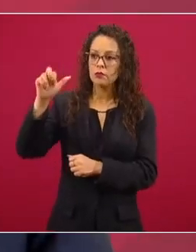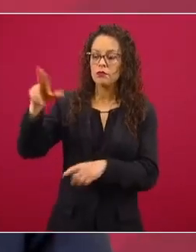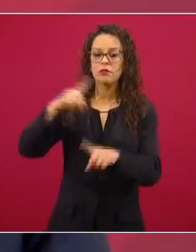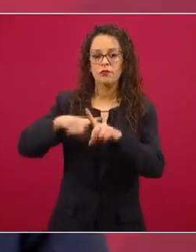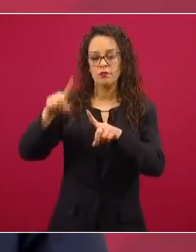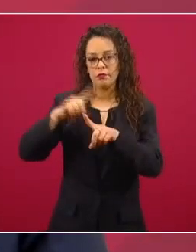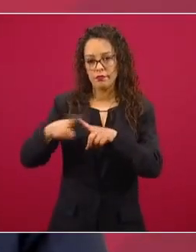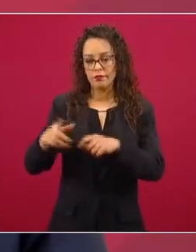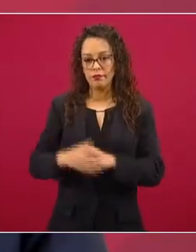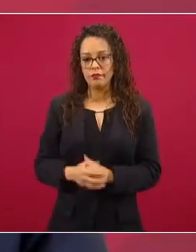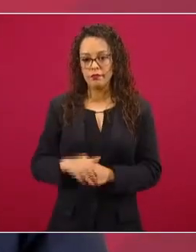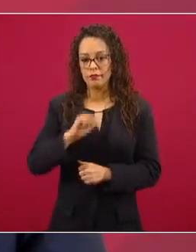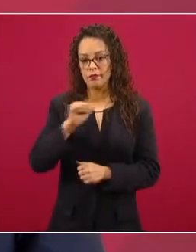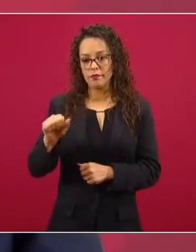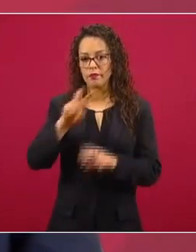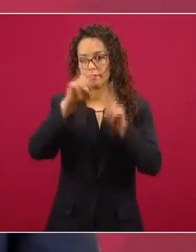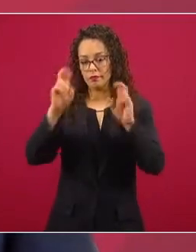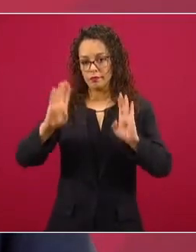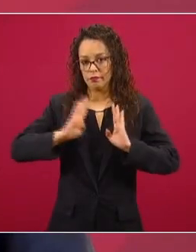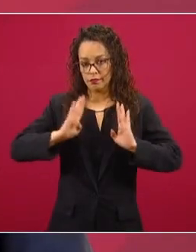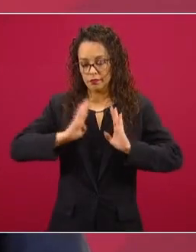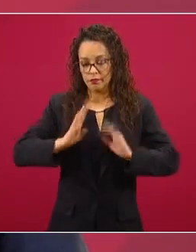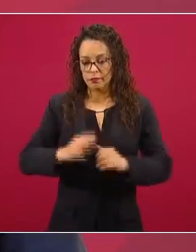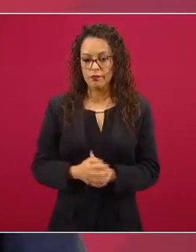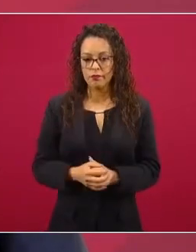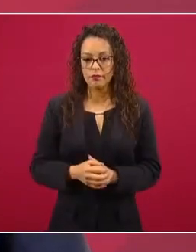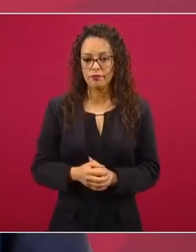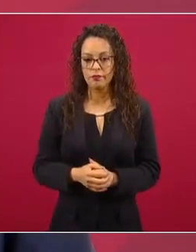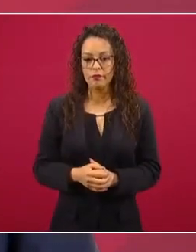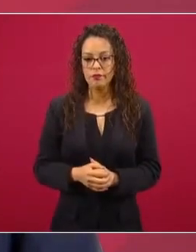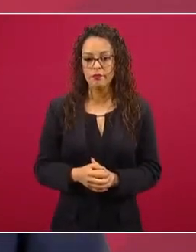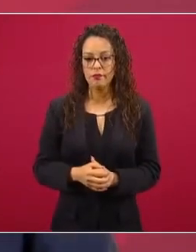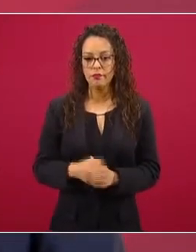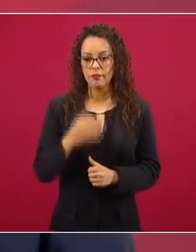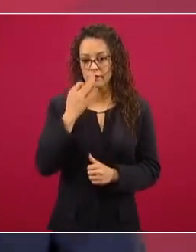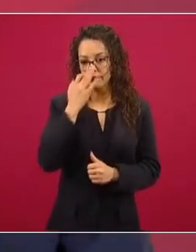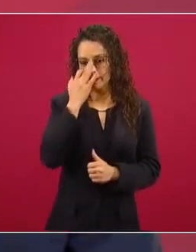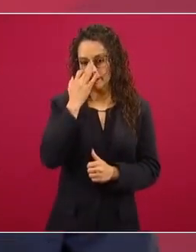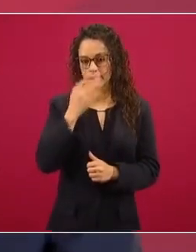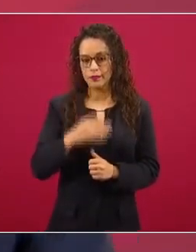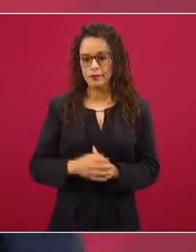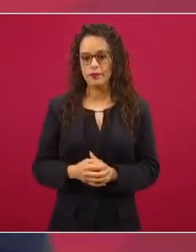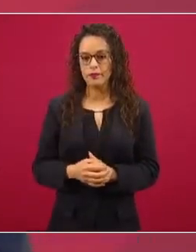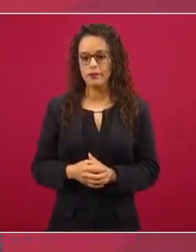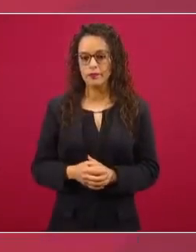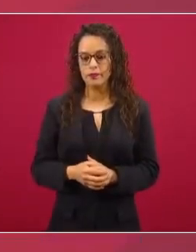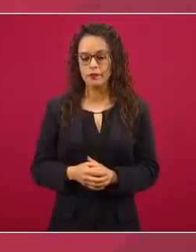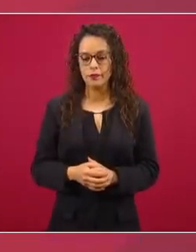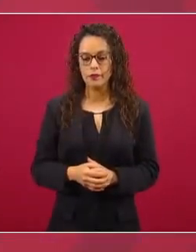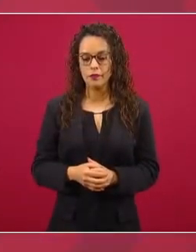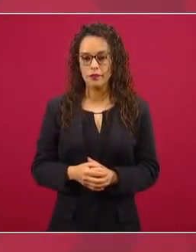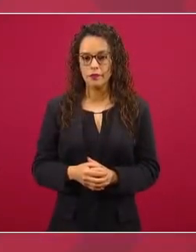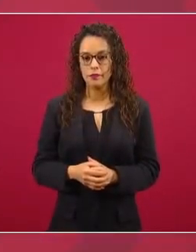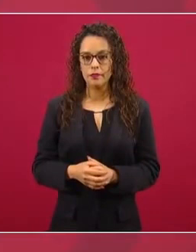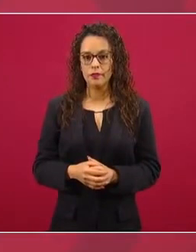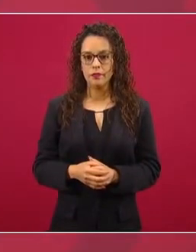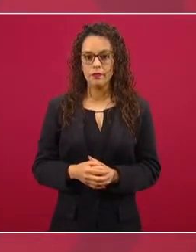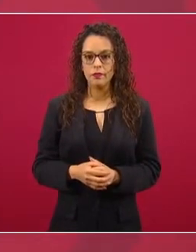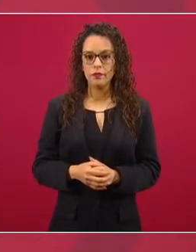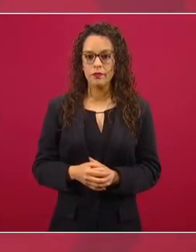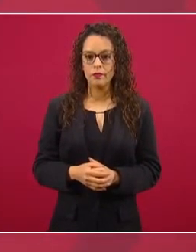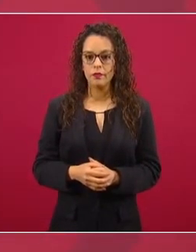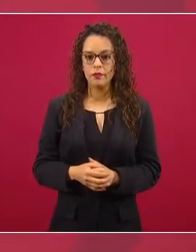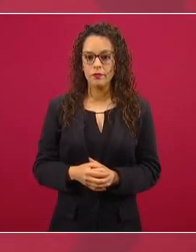No apostar a que se socaven, se debiliten.